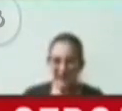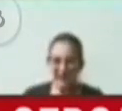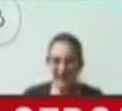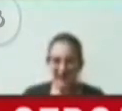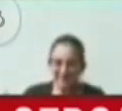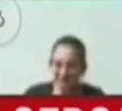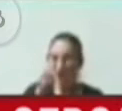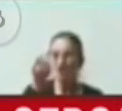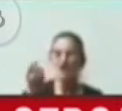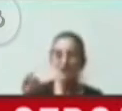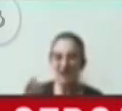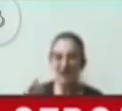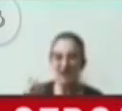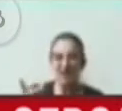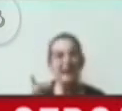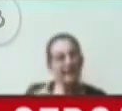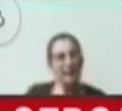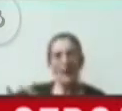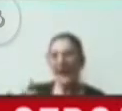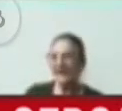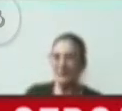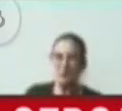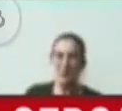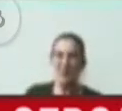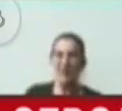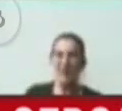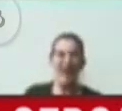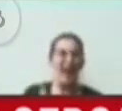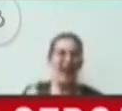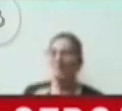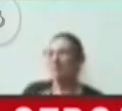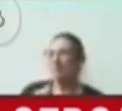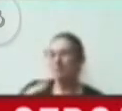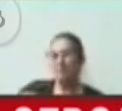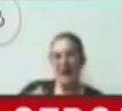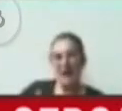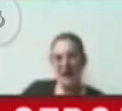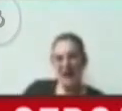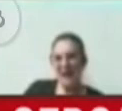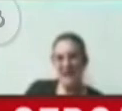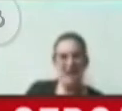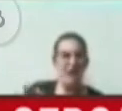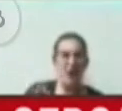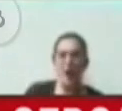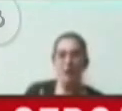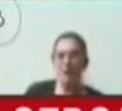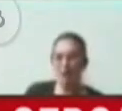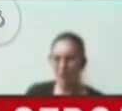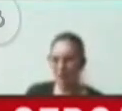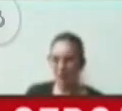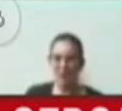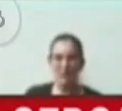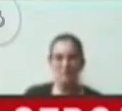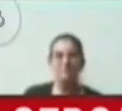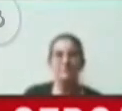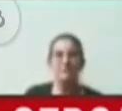lograr que en una ciudad, en un país y en un mundo que parecía ganado definitivamente por la lógica del mercado,